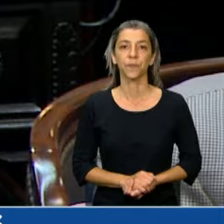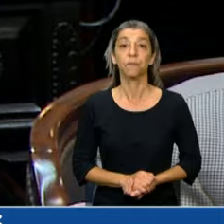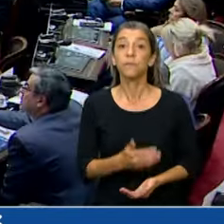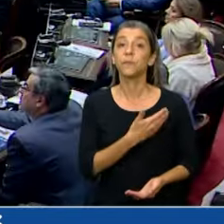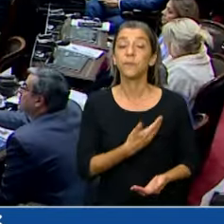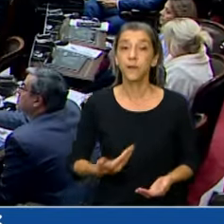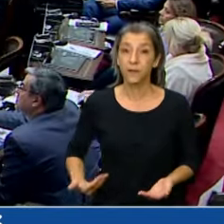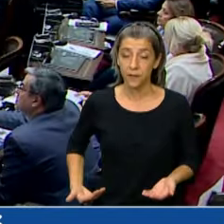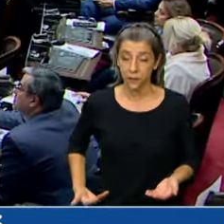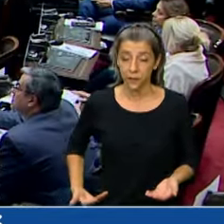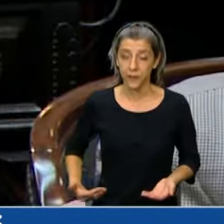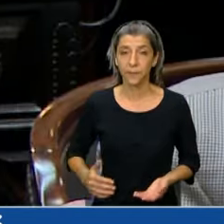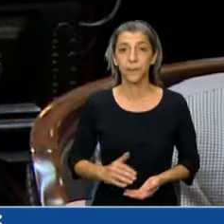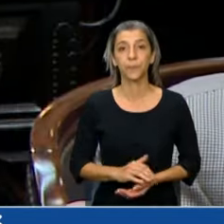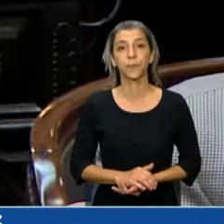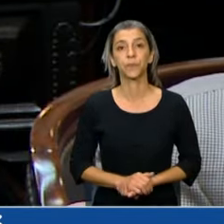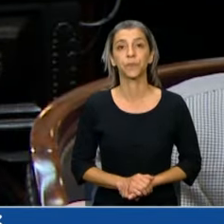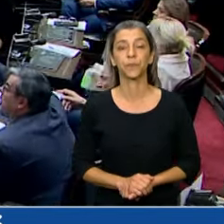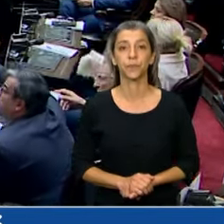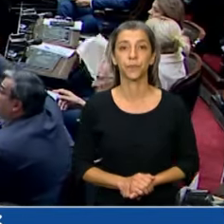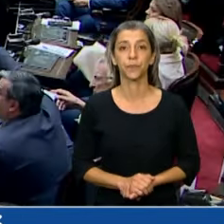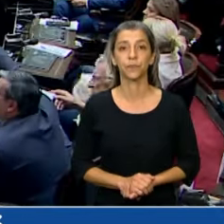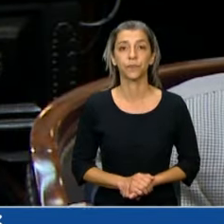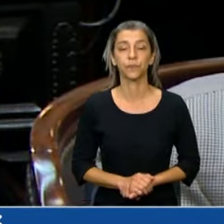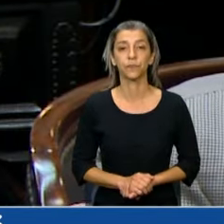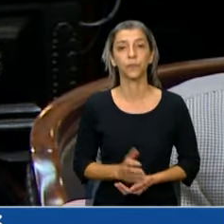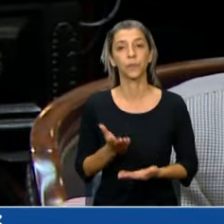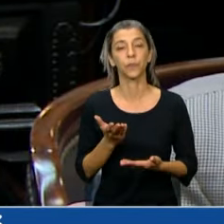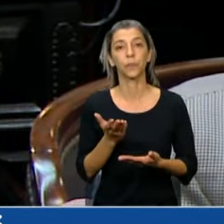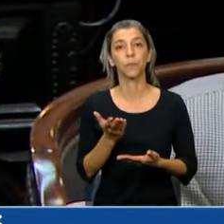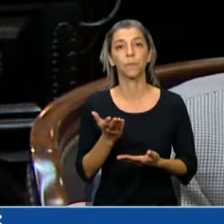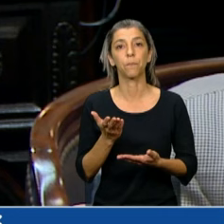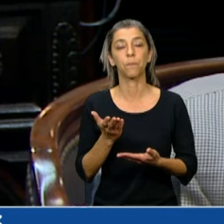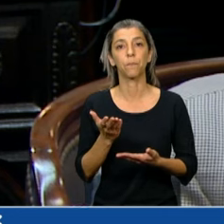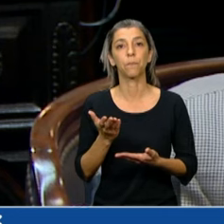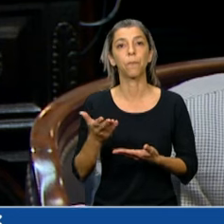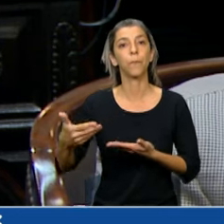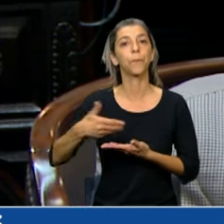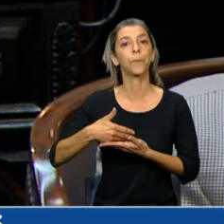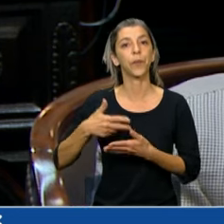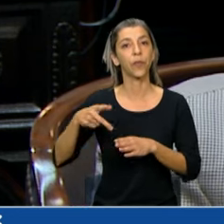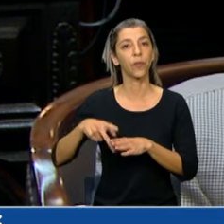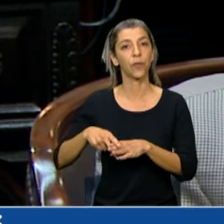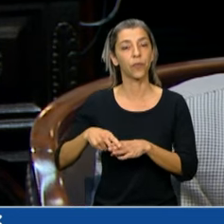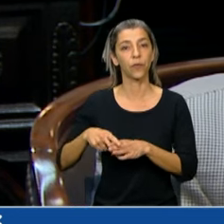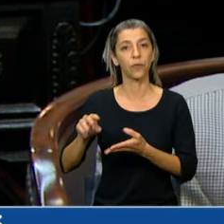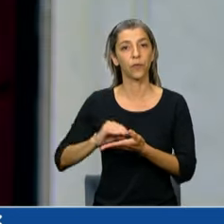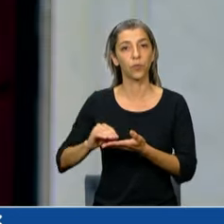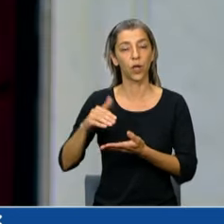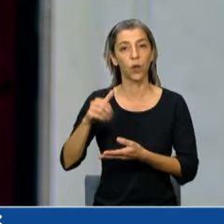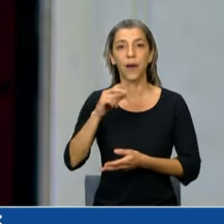presidenta presidenta me pide una interrupción el diputado Martínez de mi parte sí